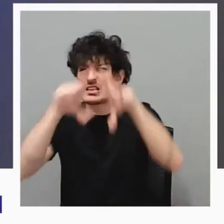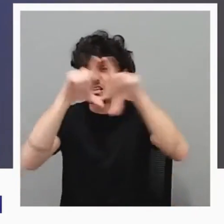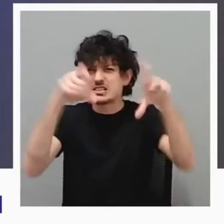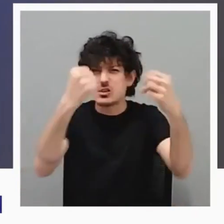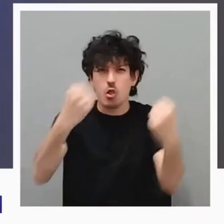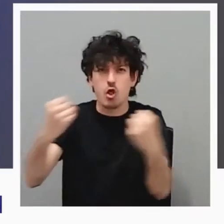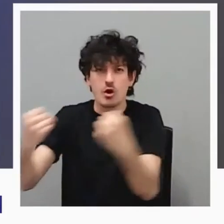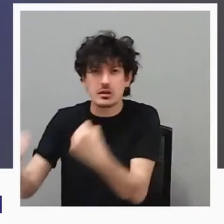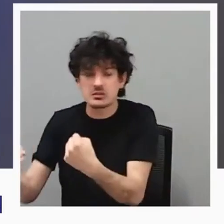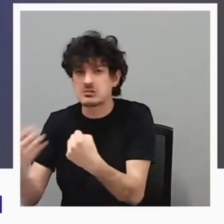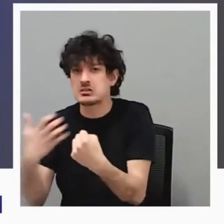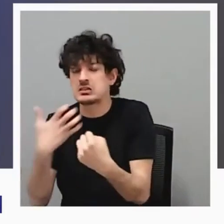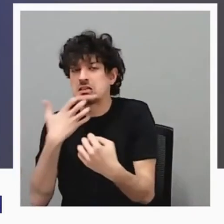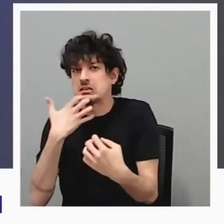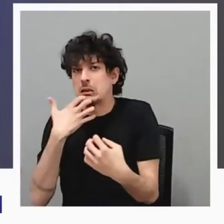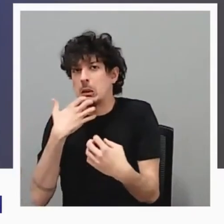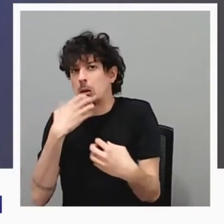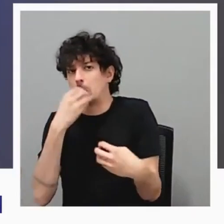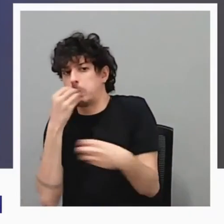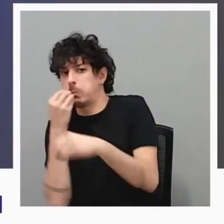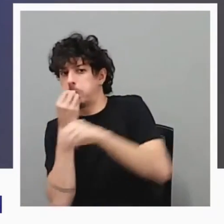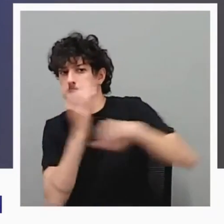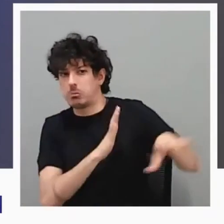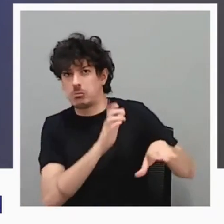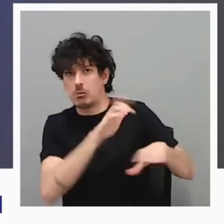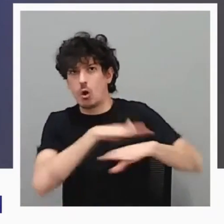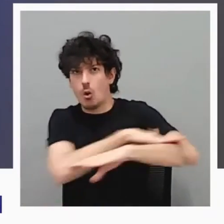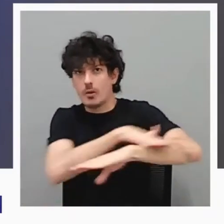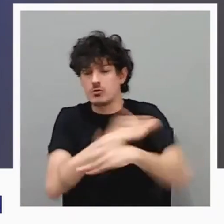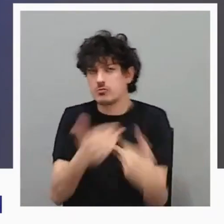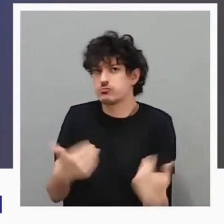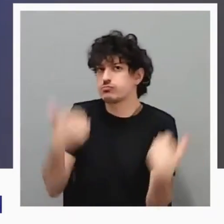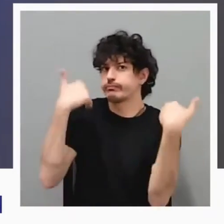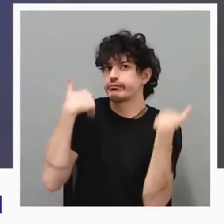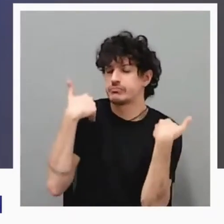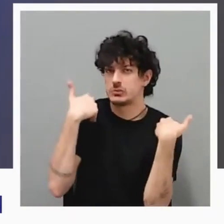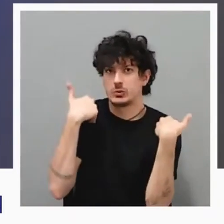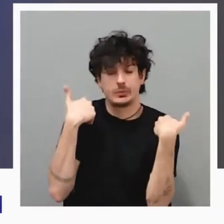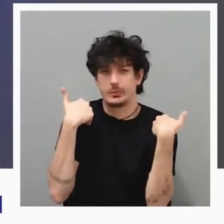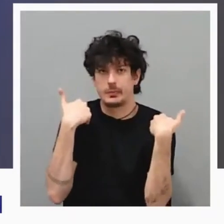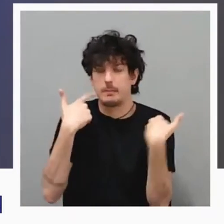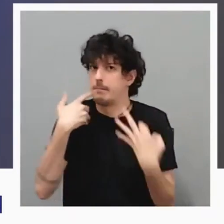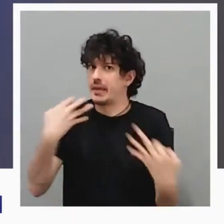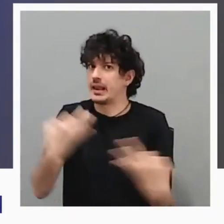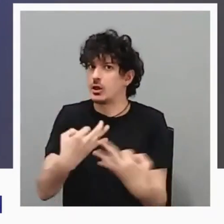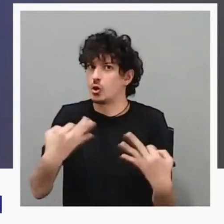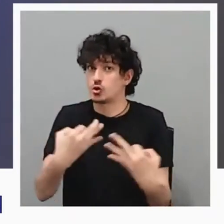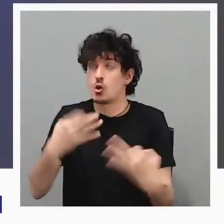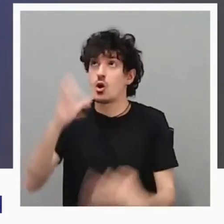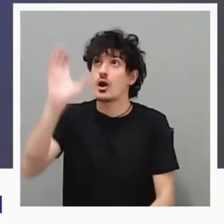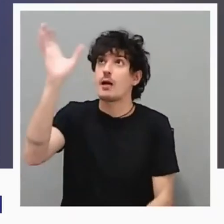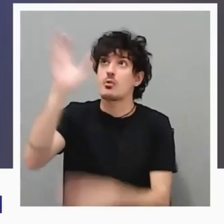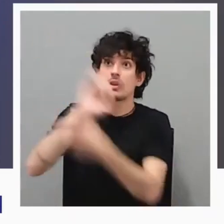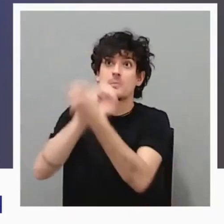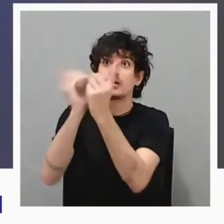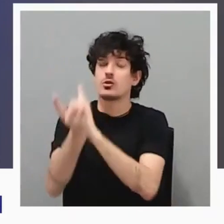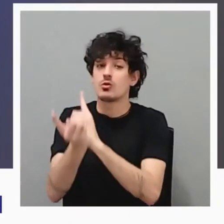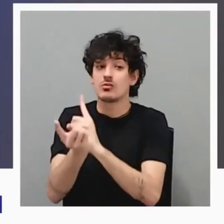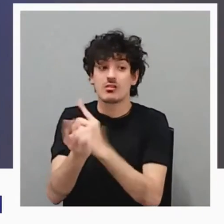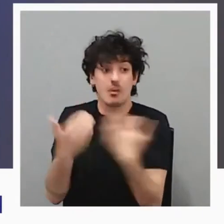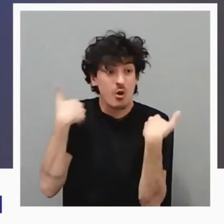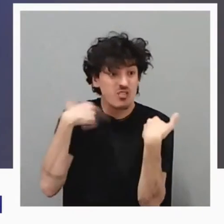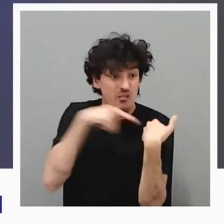de los gobiernos una responsabilidad, estamos corriendo un gravísimo riesgo. El cambio climático no es un tema de gobiernos, es un tema de